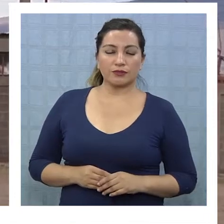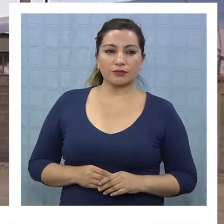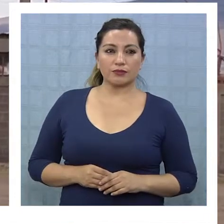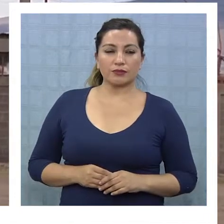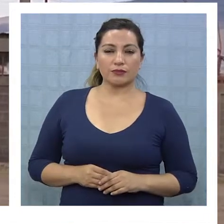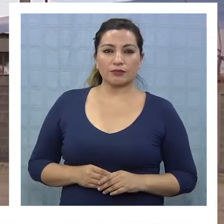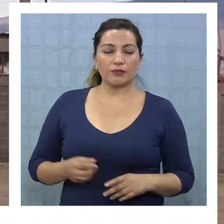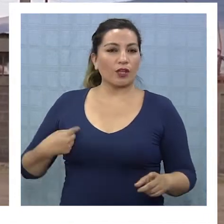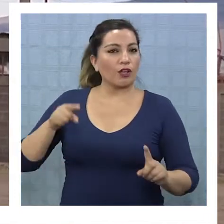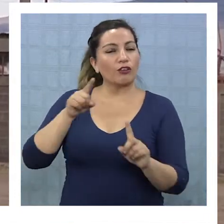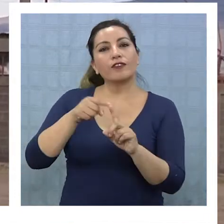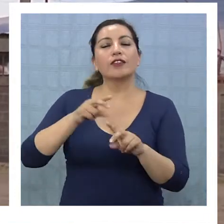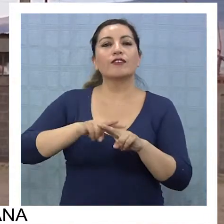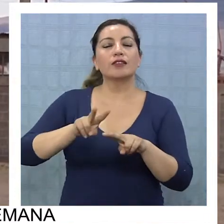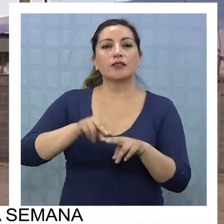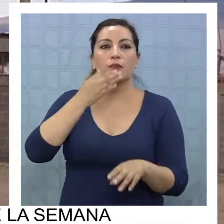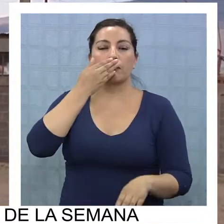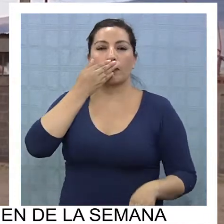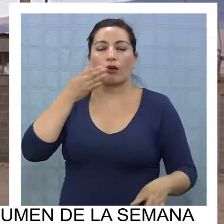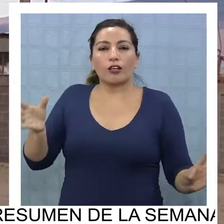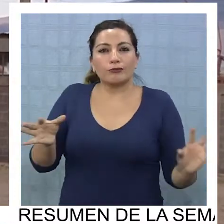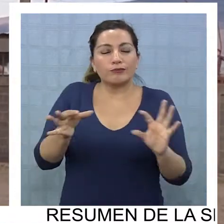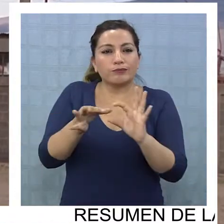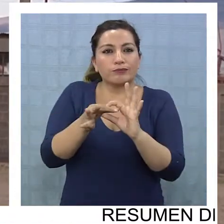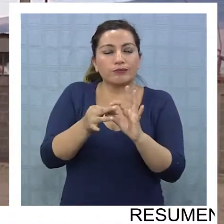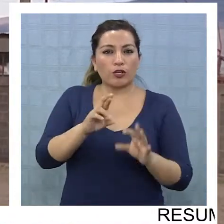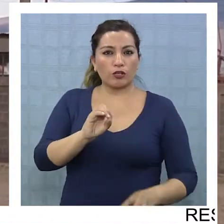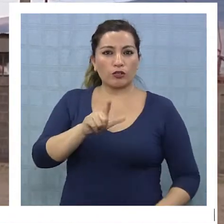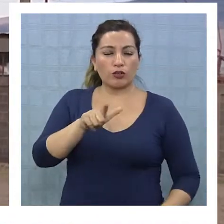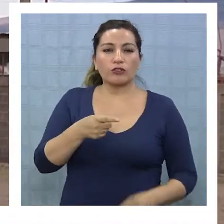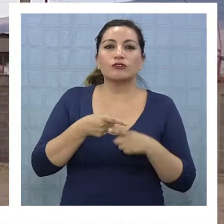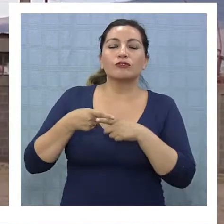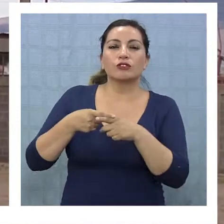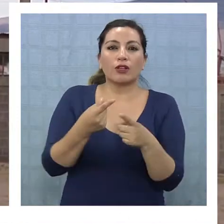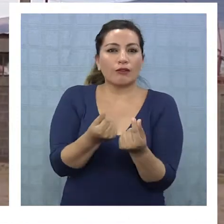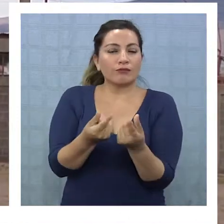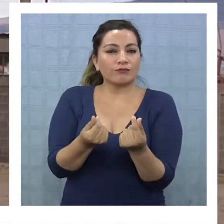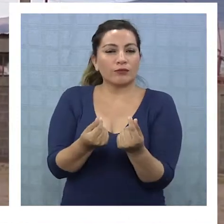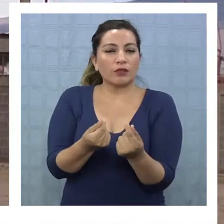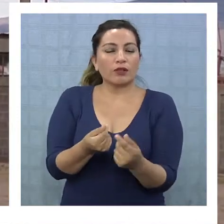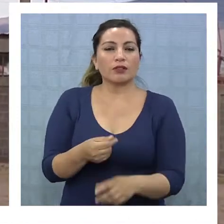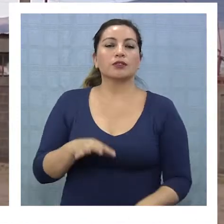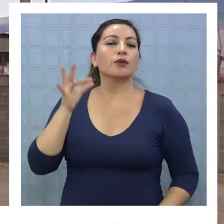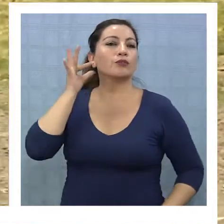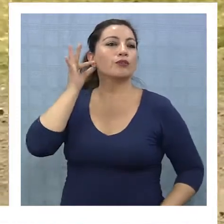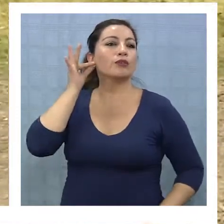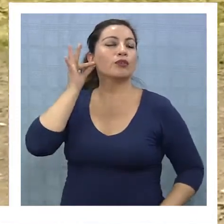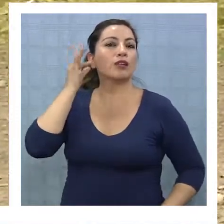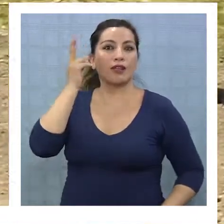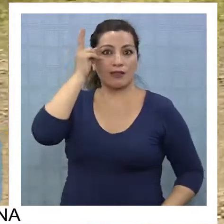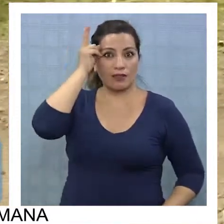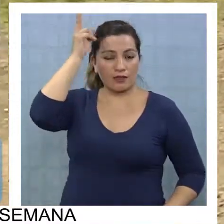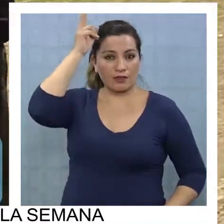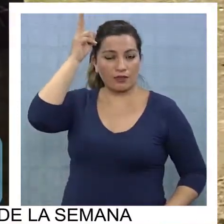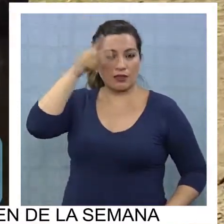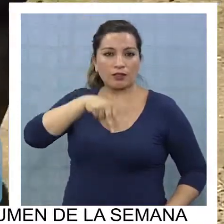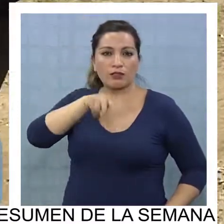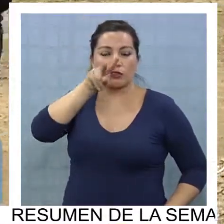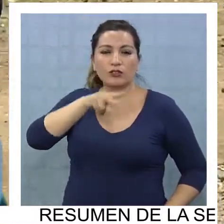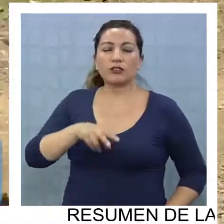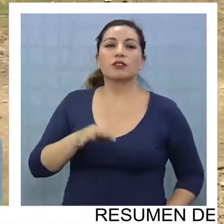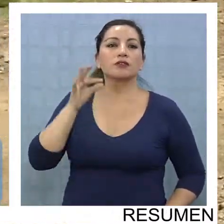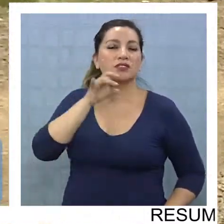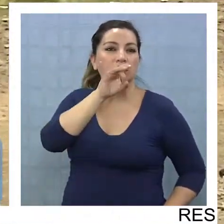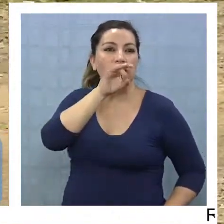Con el objetivo de fortalecer, consolidar el rol social y económico de las mujeres indígenas del norte de Chile, ONU